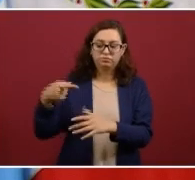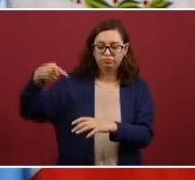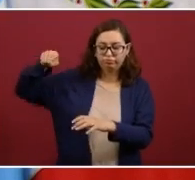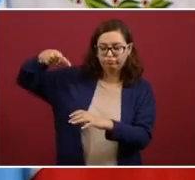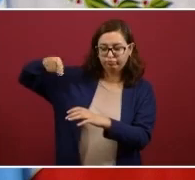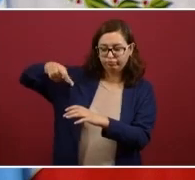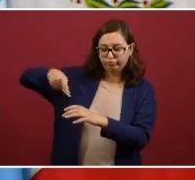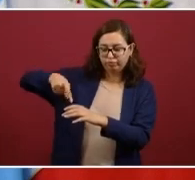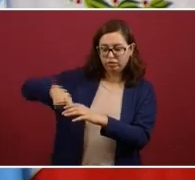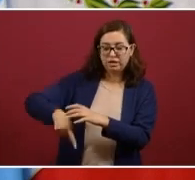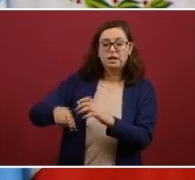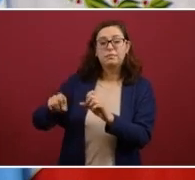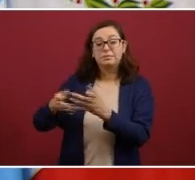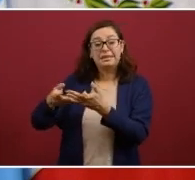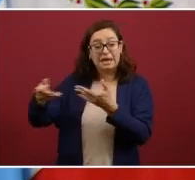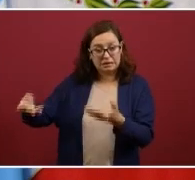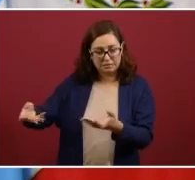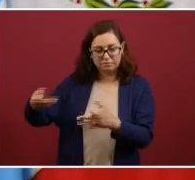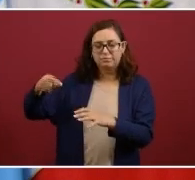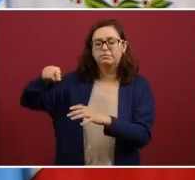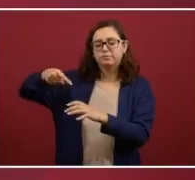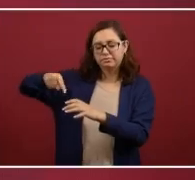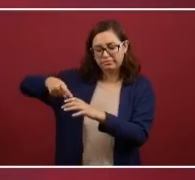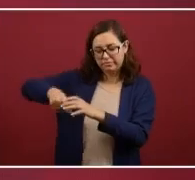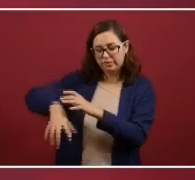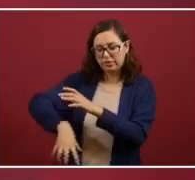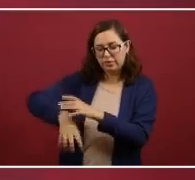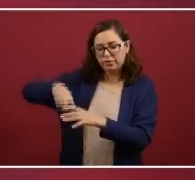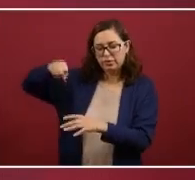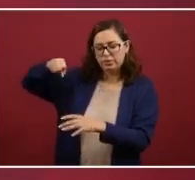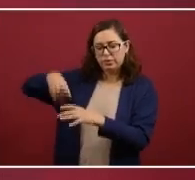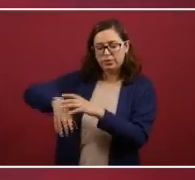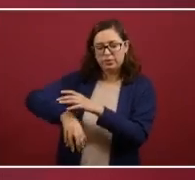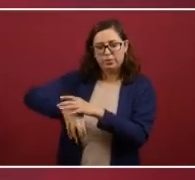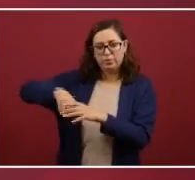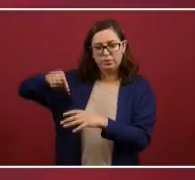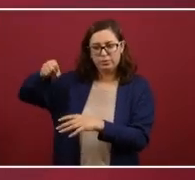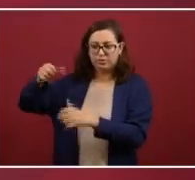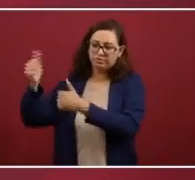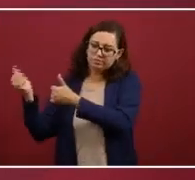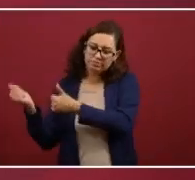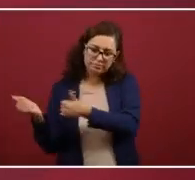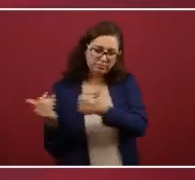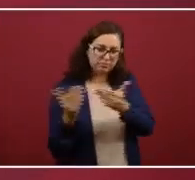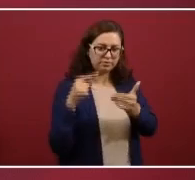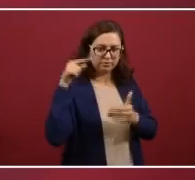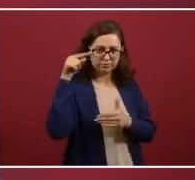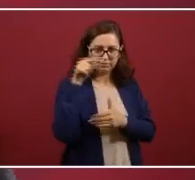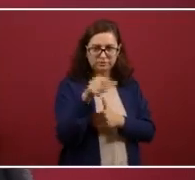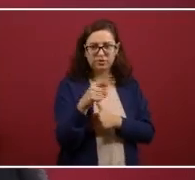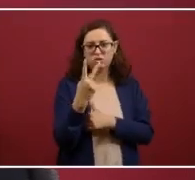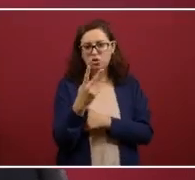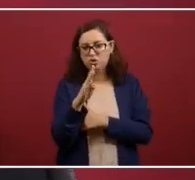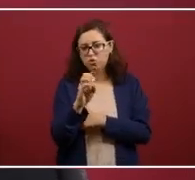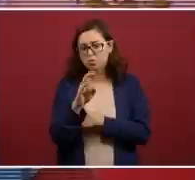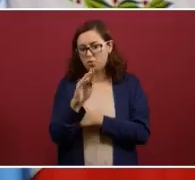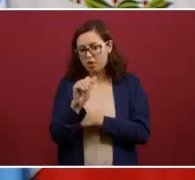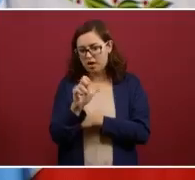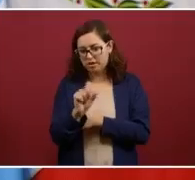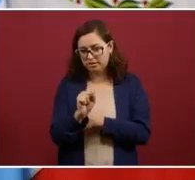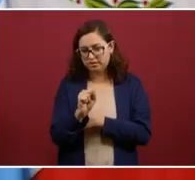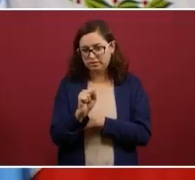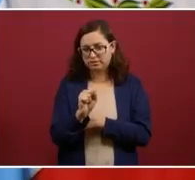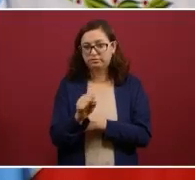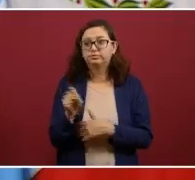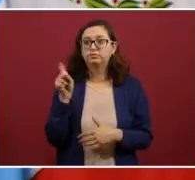pozos de tierra de Tabasco. Y hablo de crudos porque ahí llega el